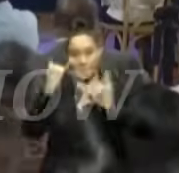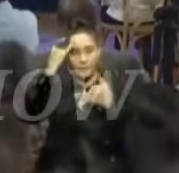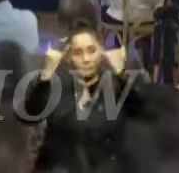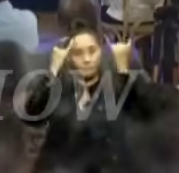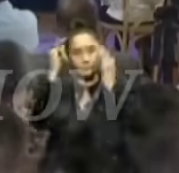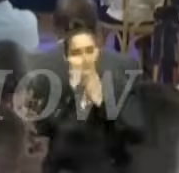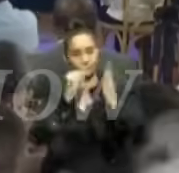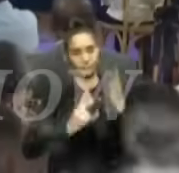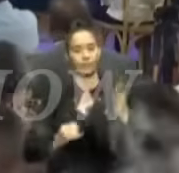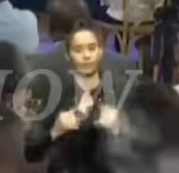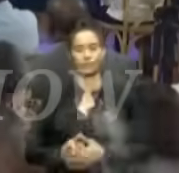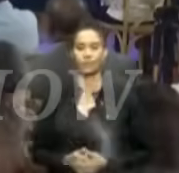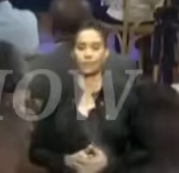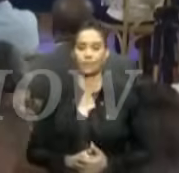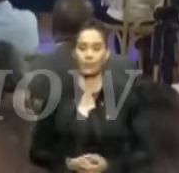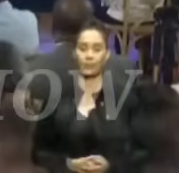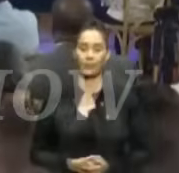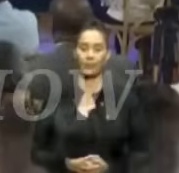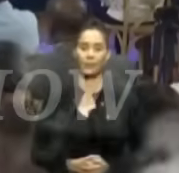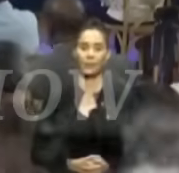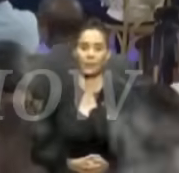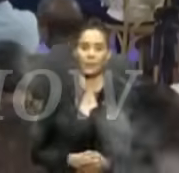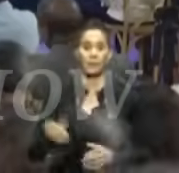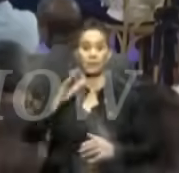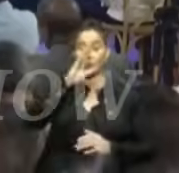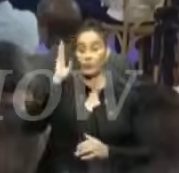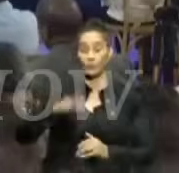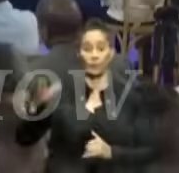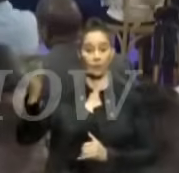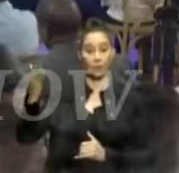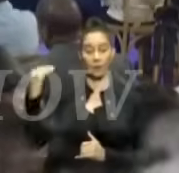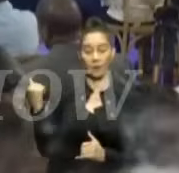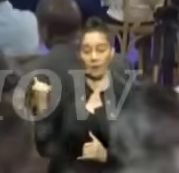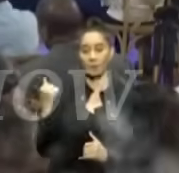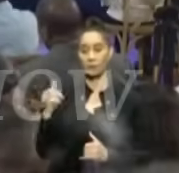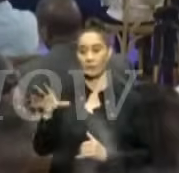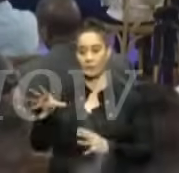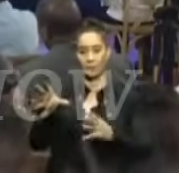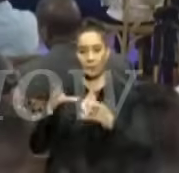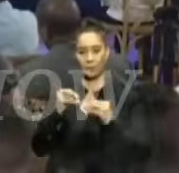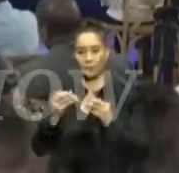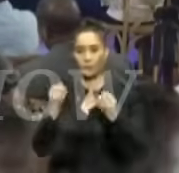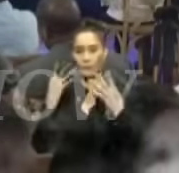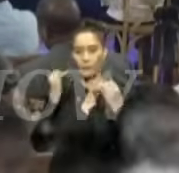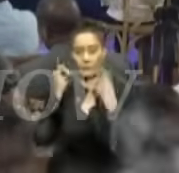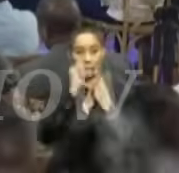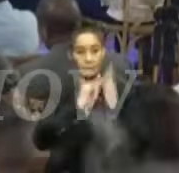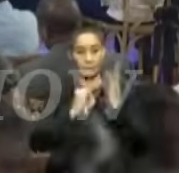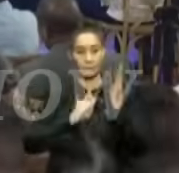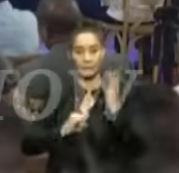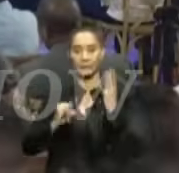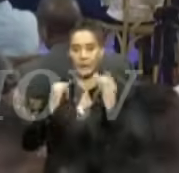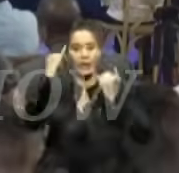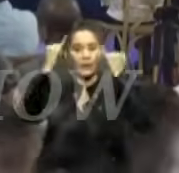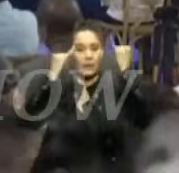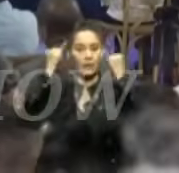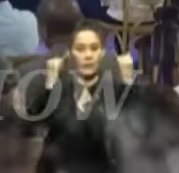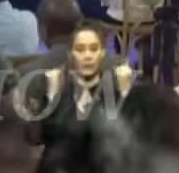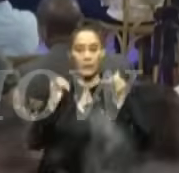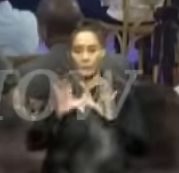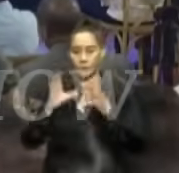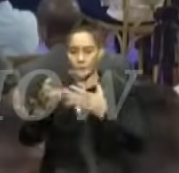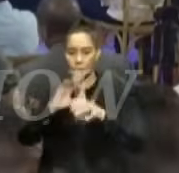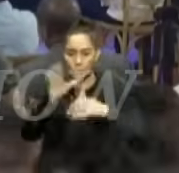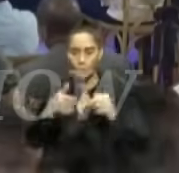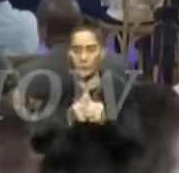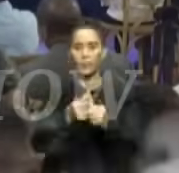ahora eh Creo que nunca antes se habían contratado tantos diseños de presa Porque la idea es no vamos a poder hacerlas